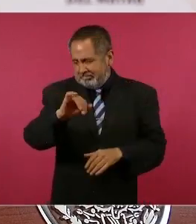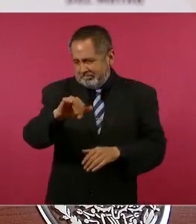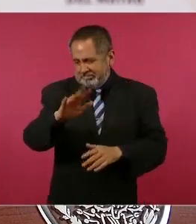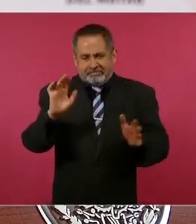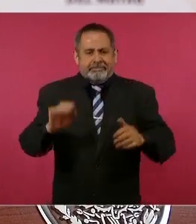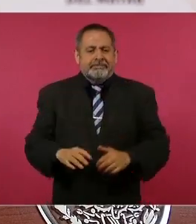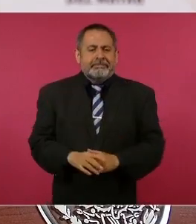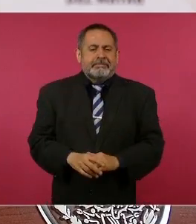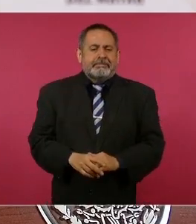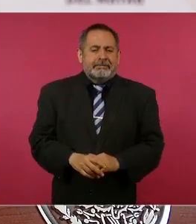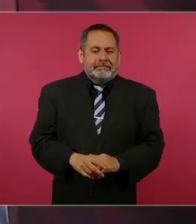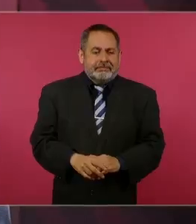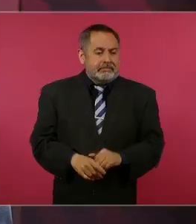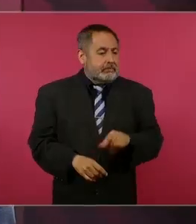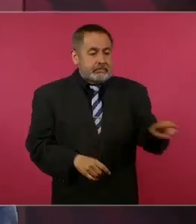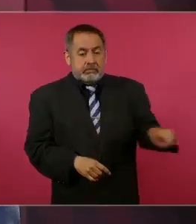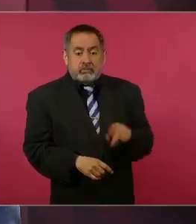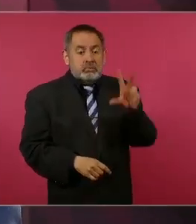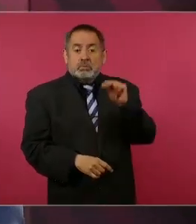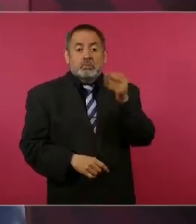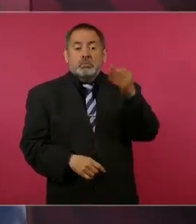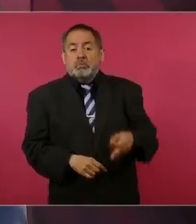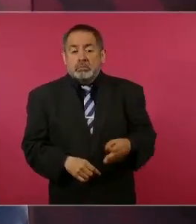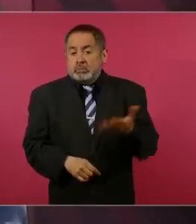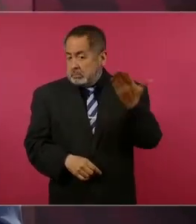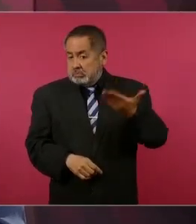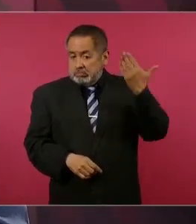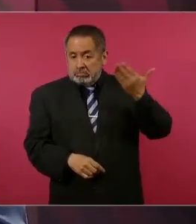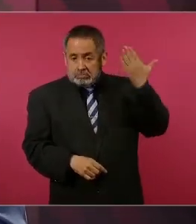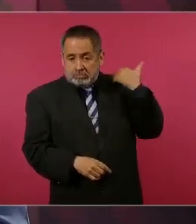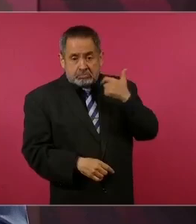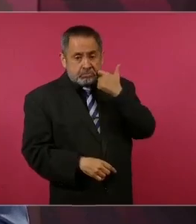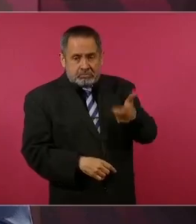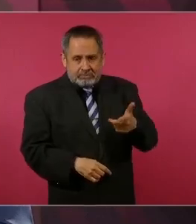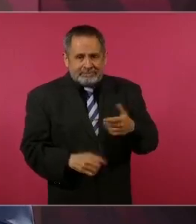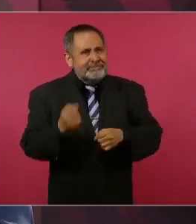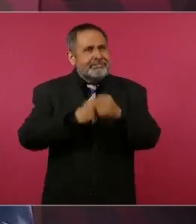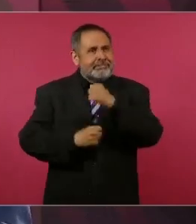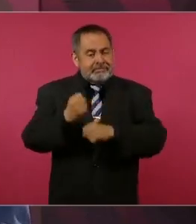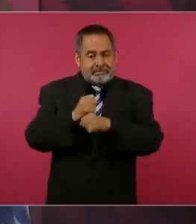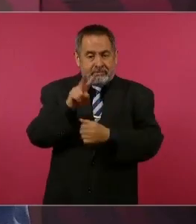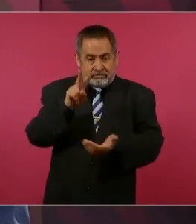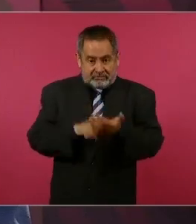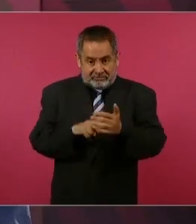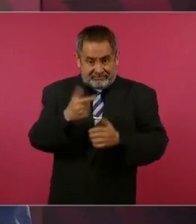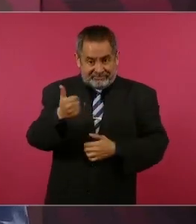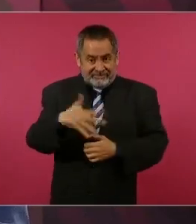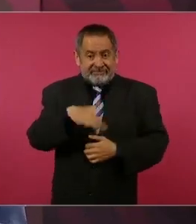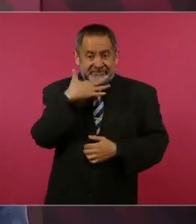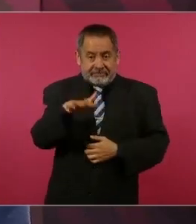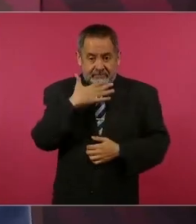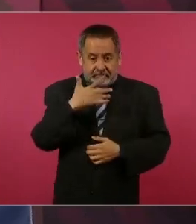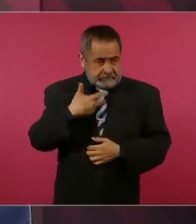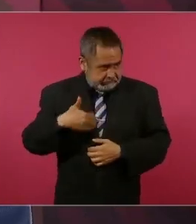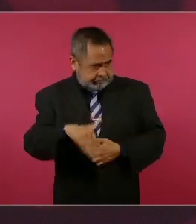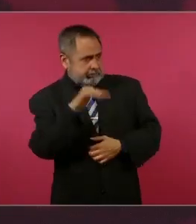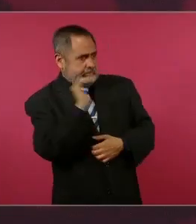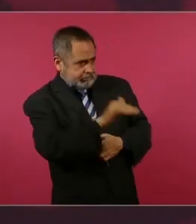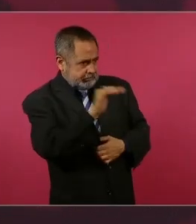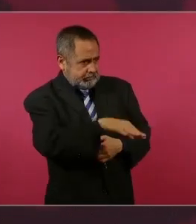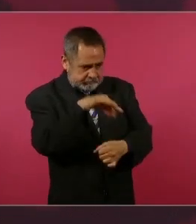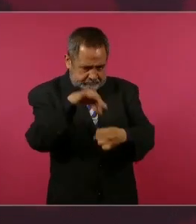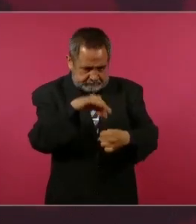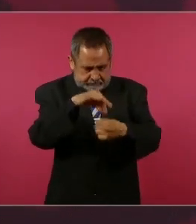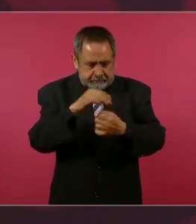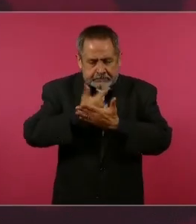Eso no lo aceptaron cuando el fraude del 2006. Estamos hablando